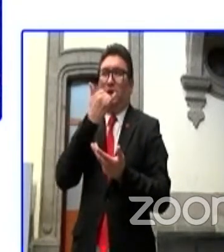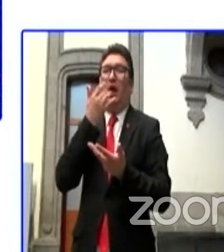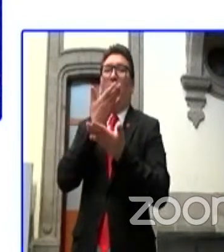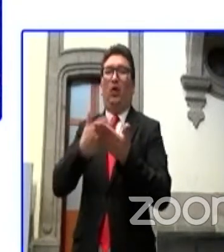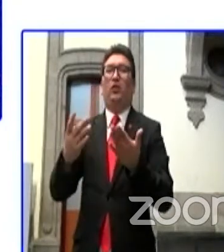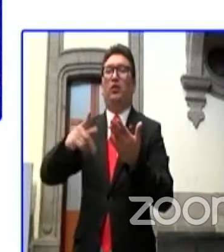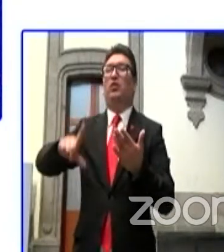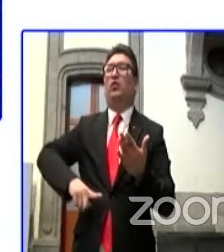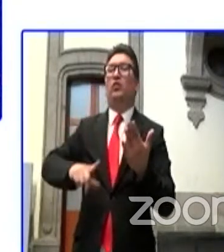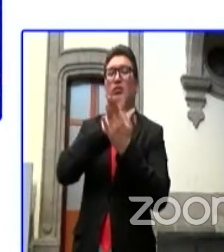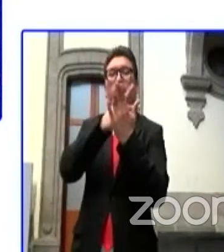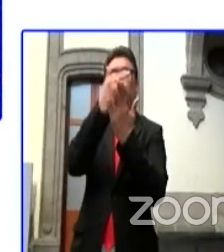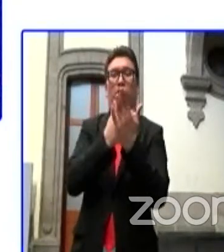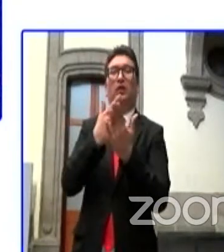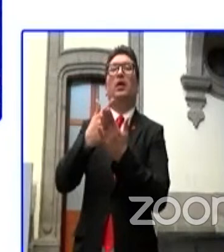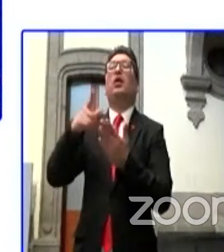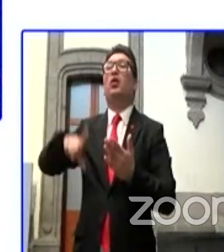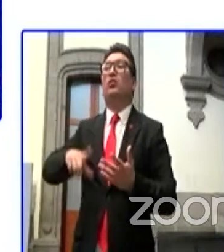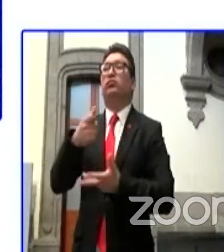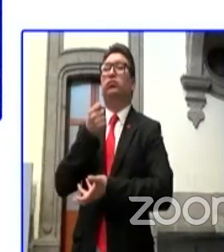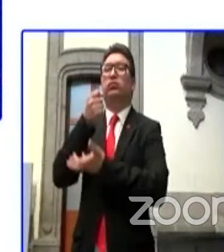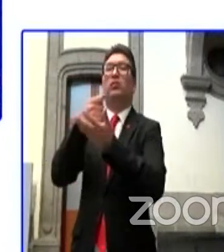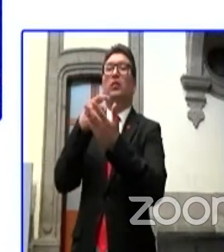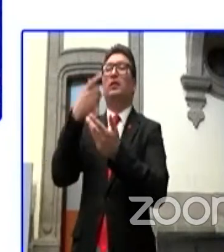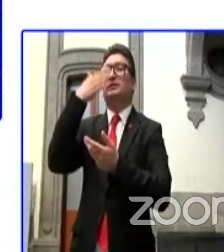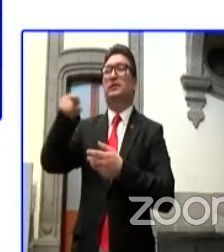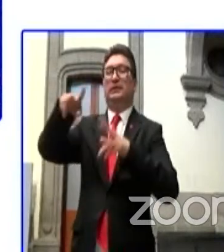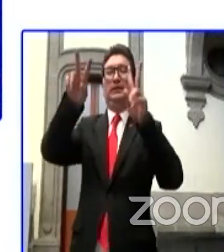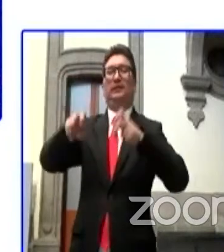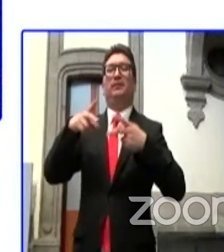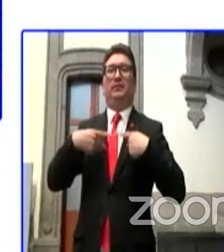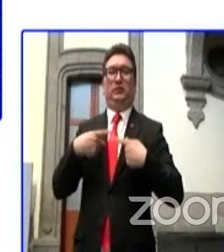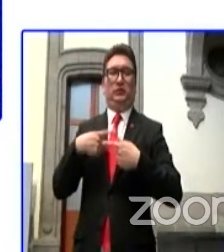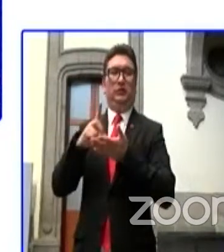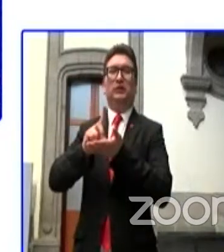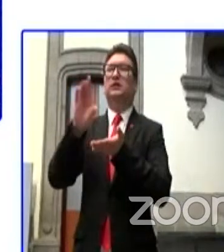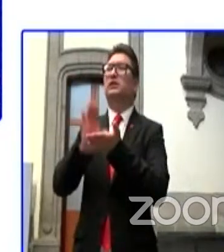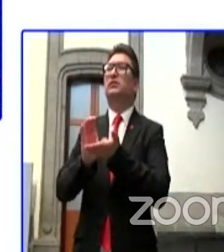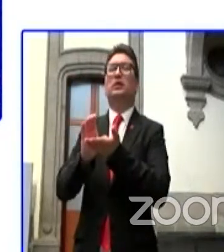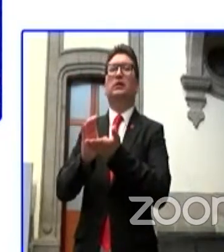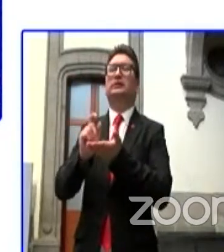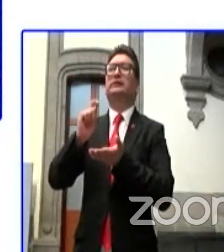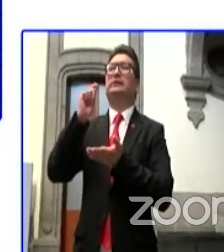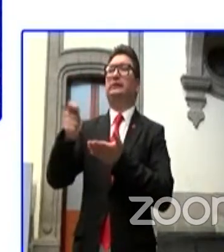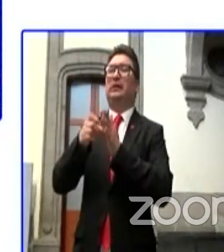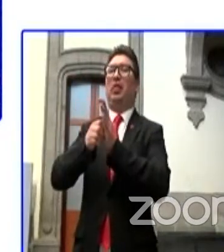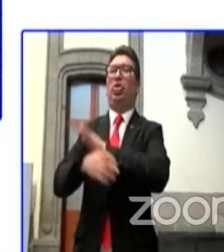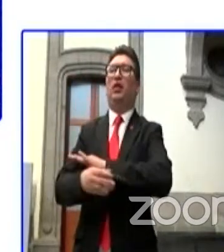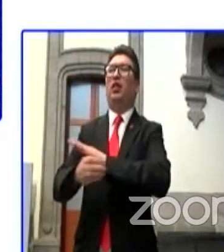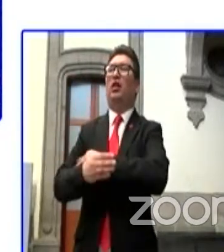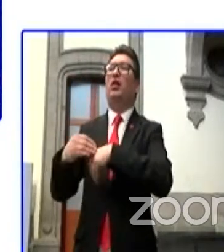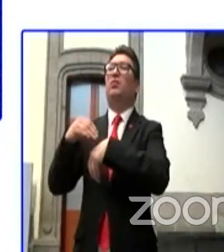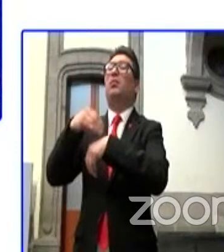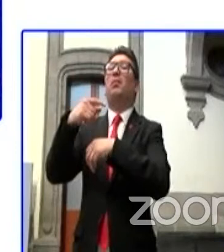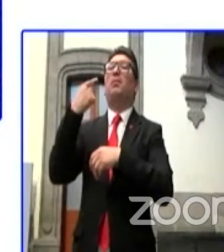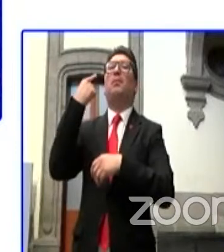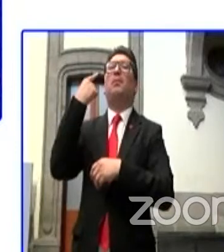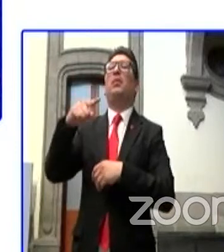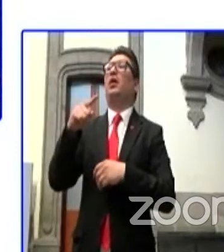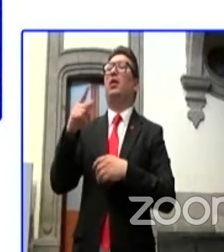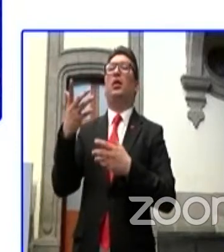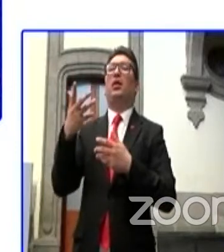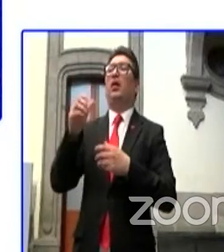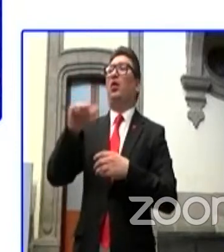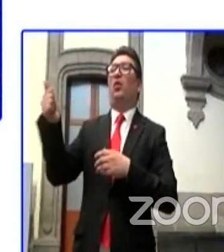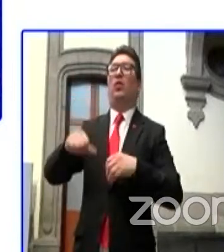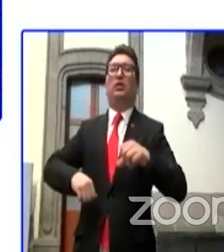pública aterrizada, en donde la condición de discapacidad no sea necesariamente el pretexto perfecto para cualquier otra